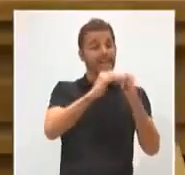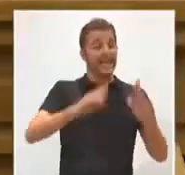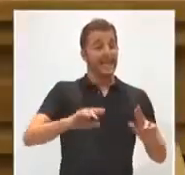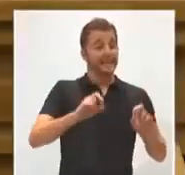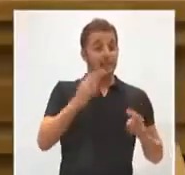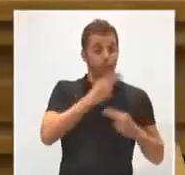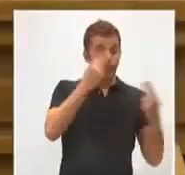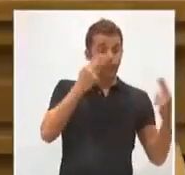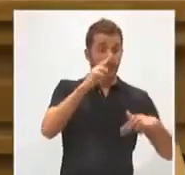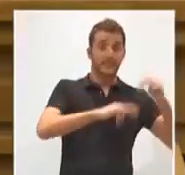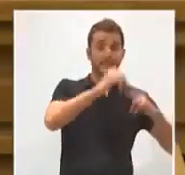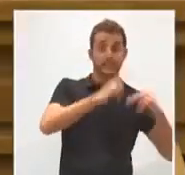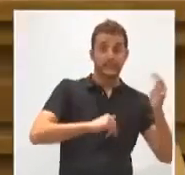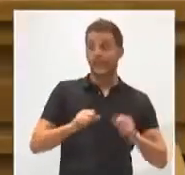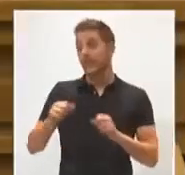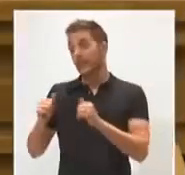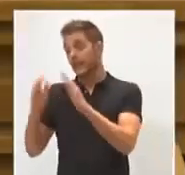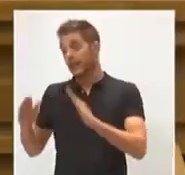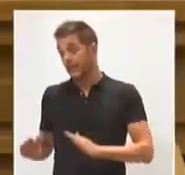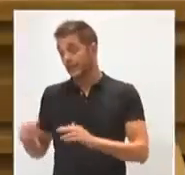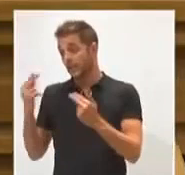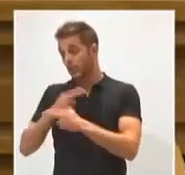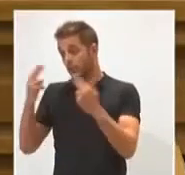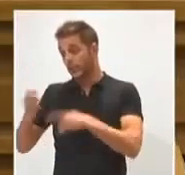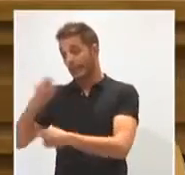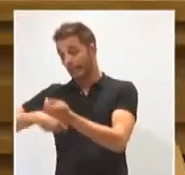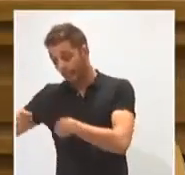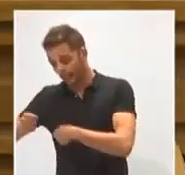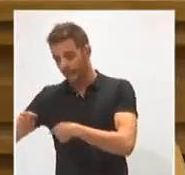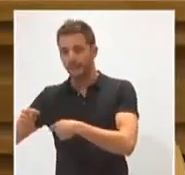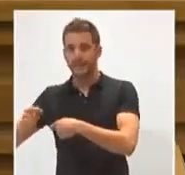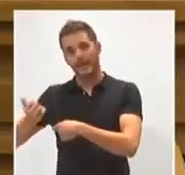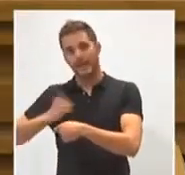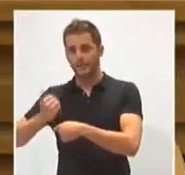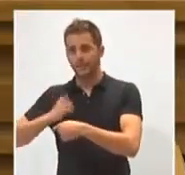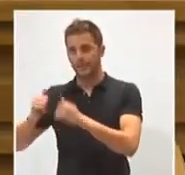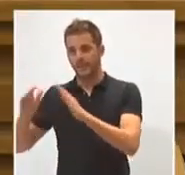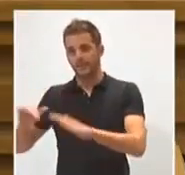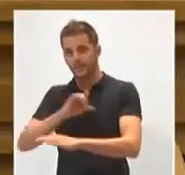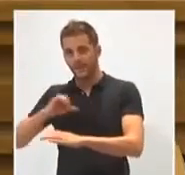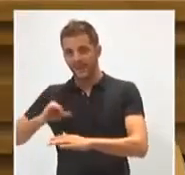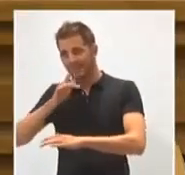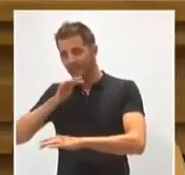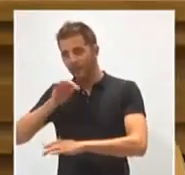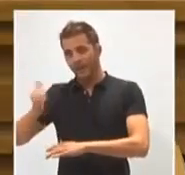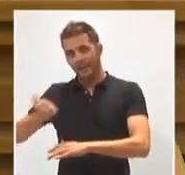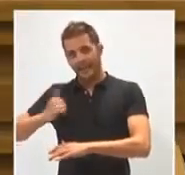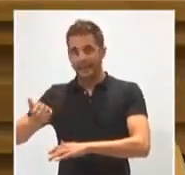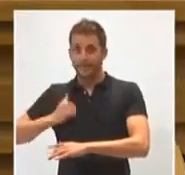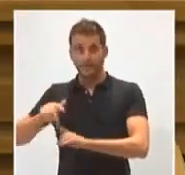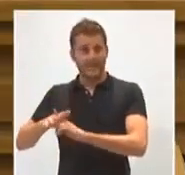es viviendas hacer viviendas públicas que lo contrario que vender en las viviendas públicas a fondos buitres que ahora están creando que vamos